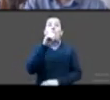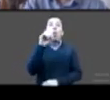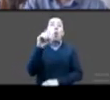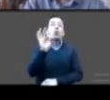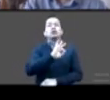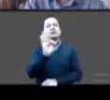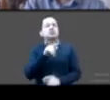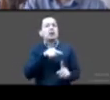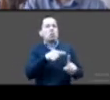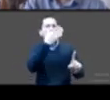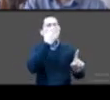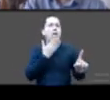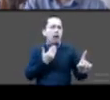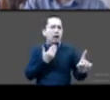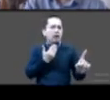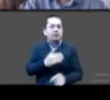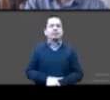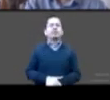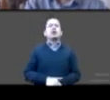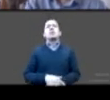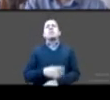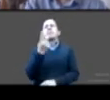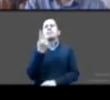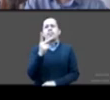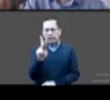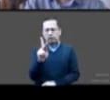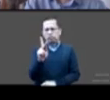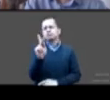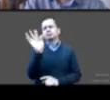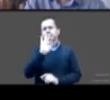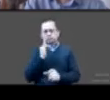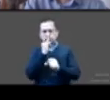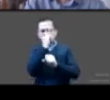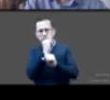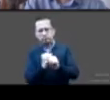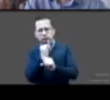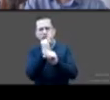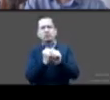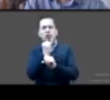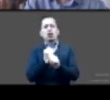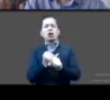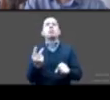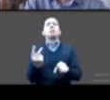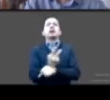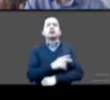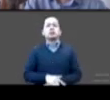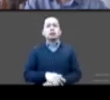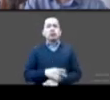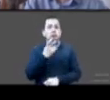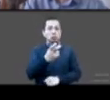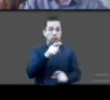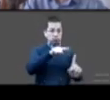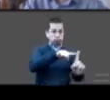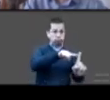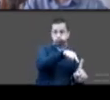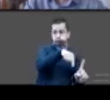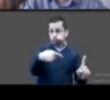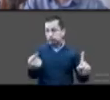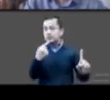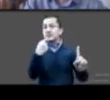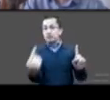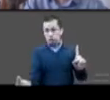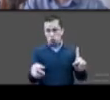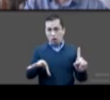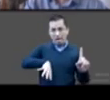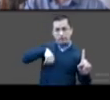también, si estamos en la investigación material de abuso sexual infantil y que luego